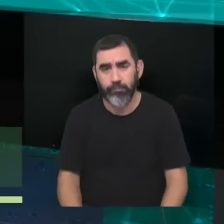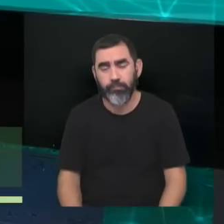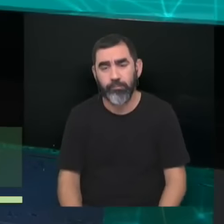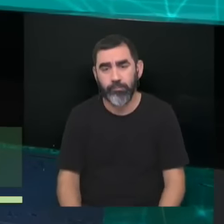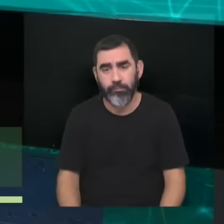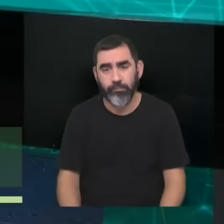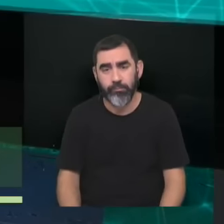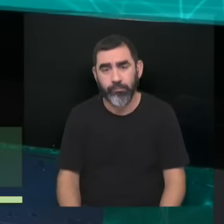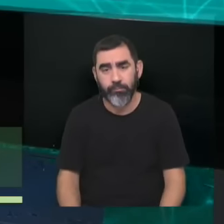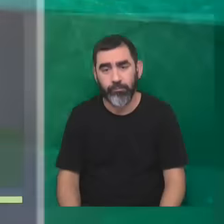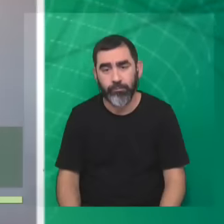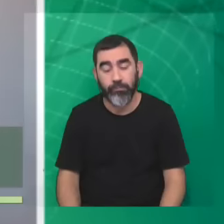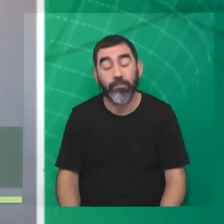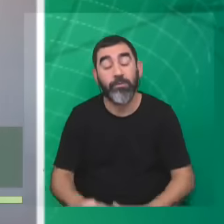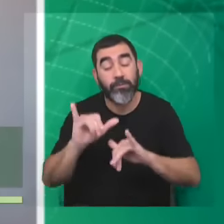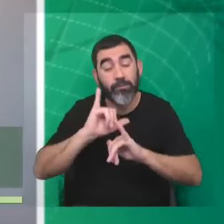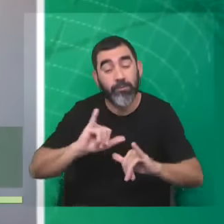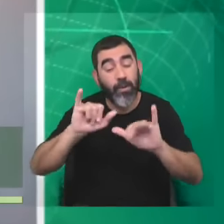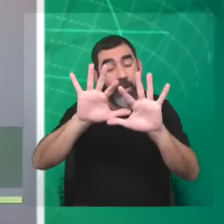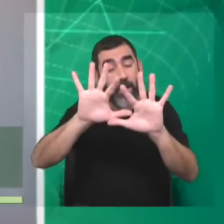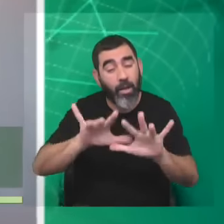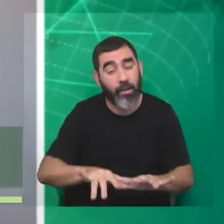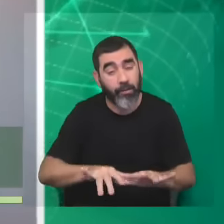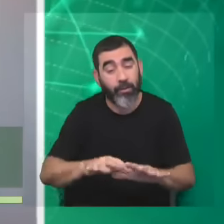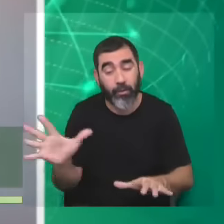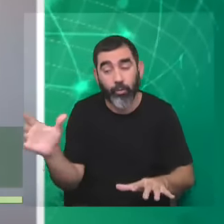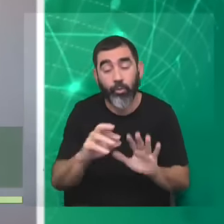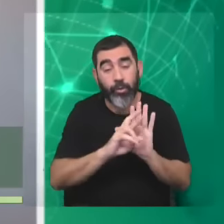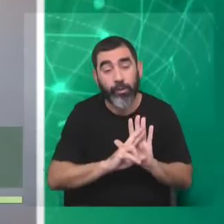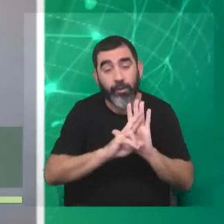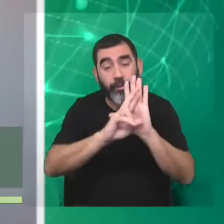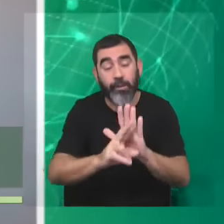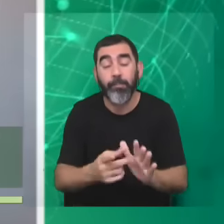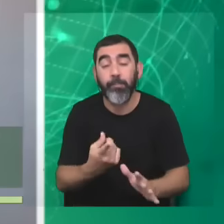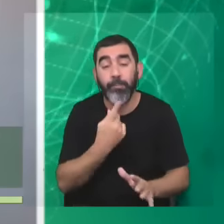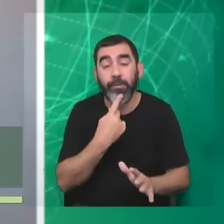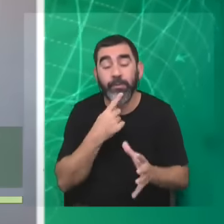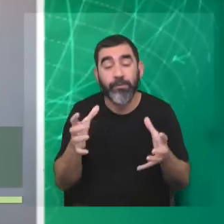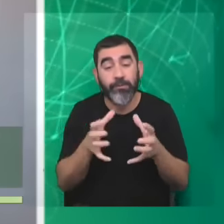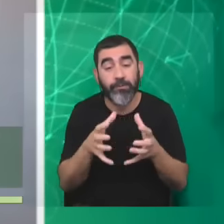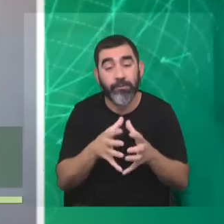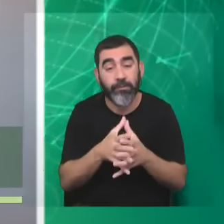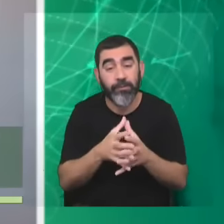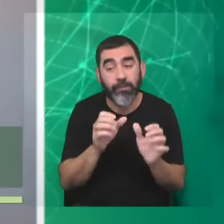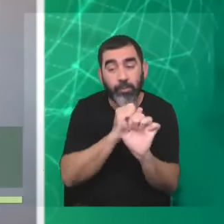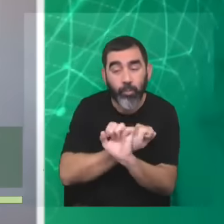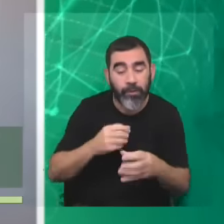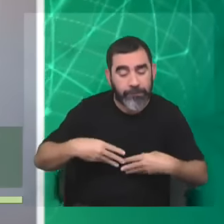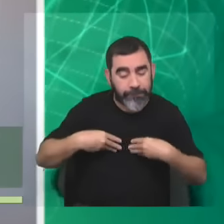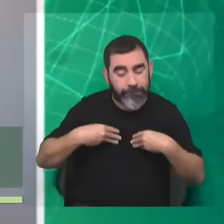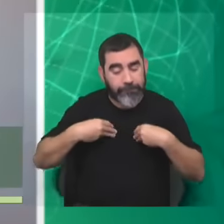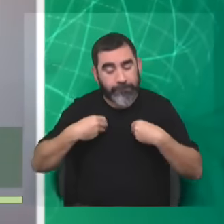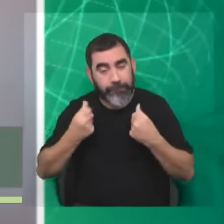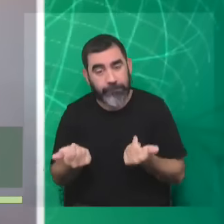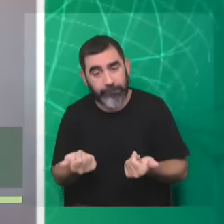totalmente recientemente se lanzó una carta a todos ent anes de los partidos justamente a ver si se puede sensibilizar